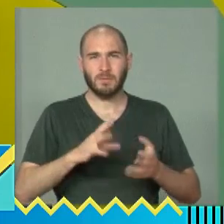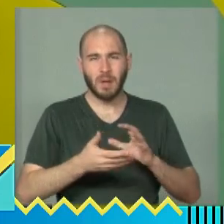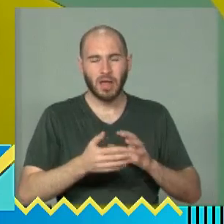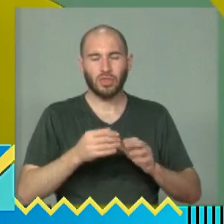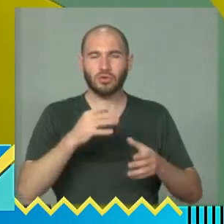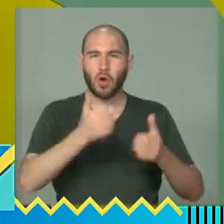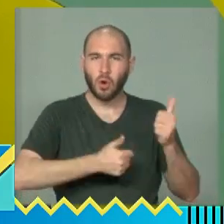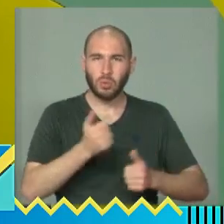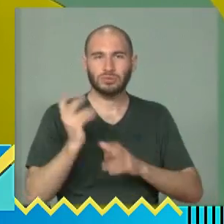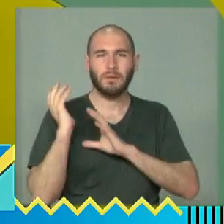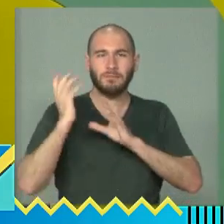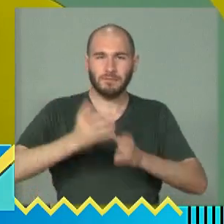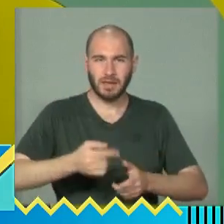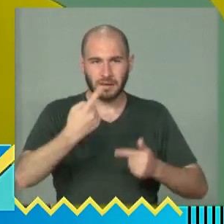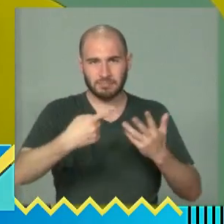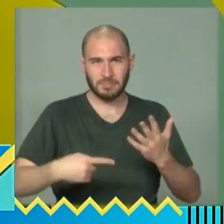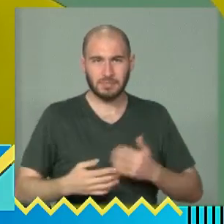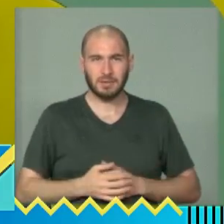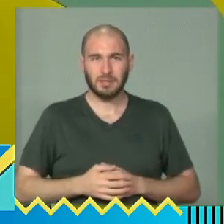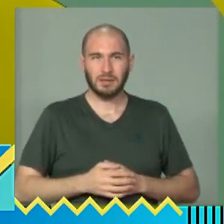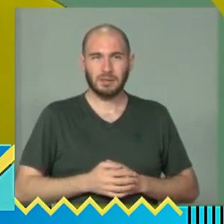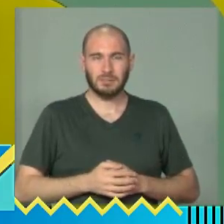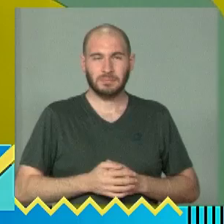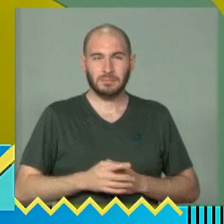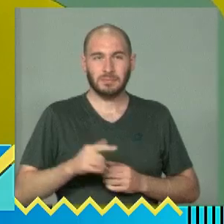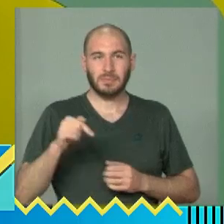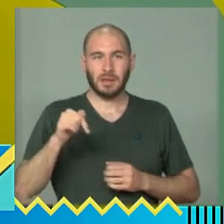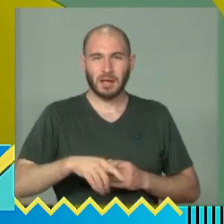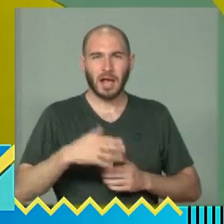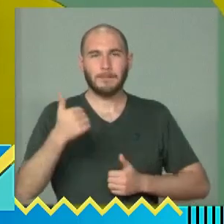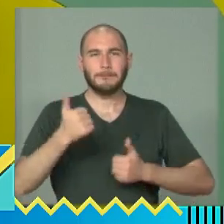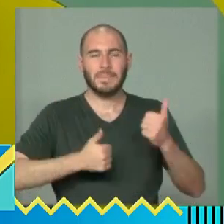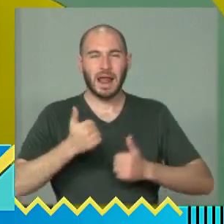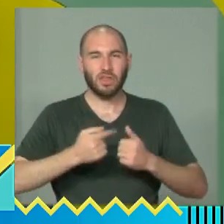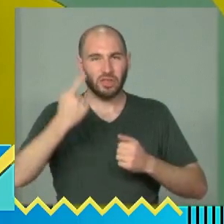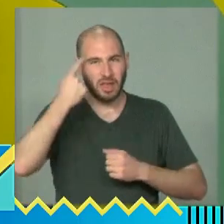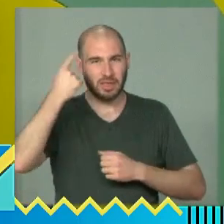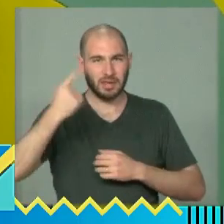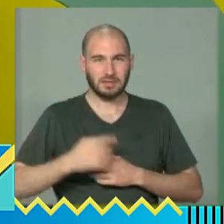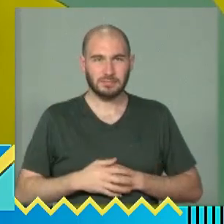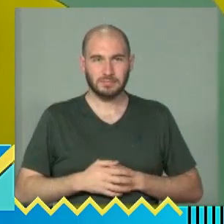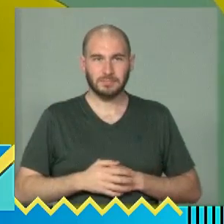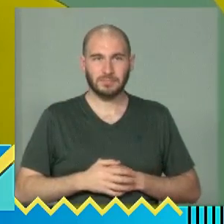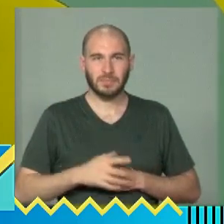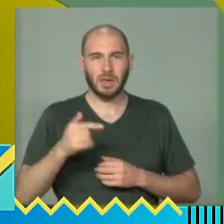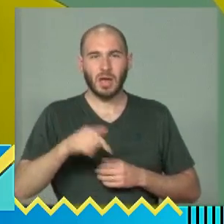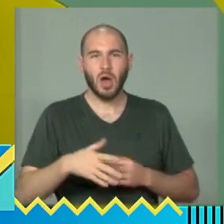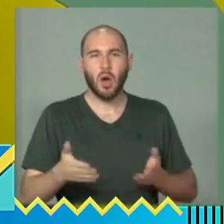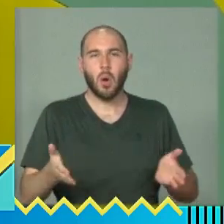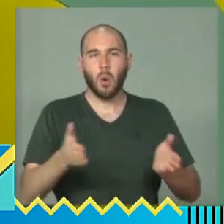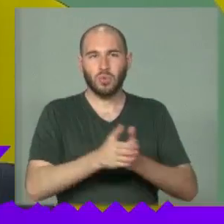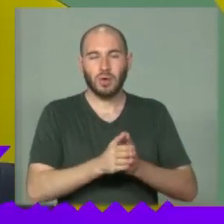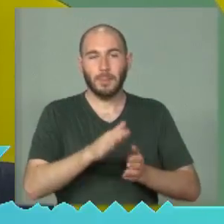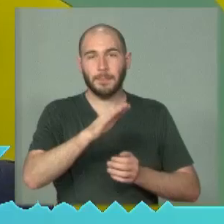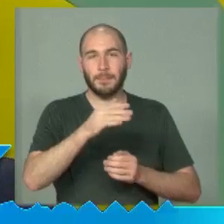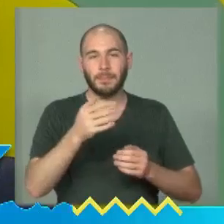ferias, con formatos de encuentros. Y esta vez nos encontró en esto que llamamos maratón de ideas. Esto de poder juntar a los